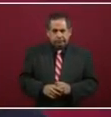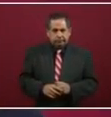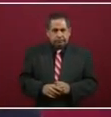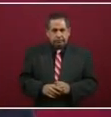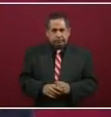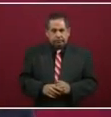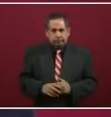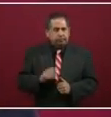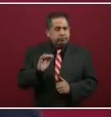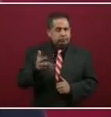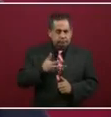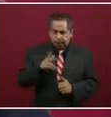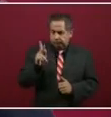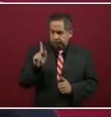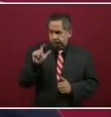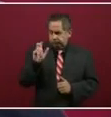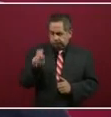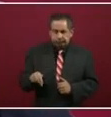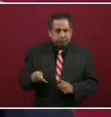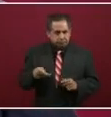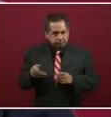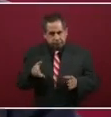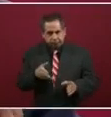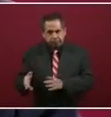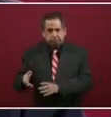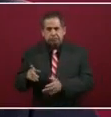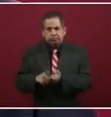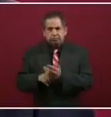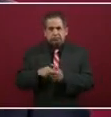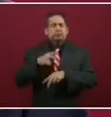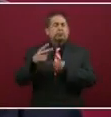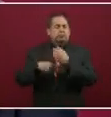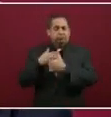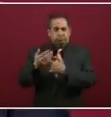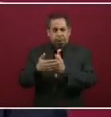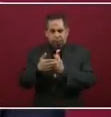Ya tenemos ese plan, lo vamos a presentar